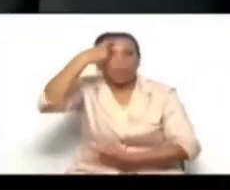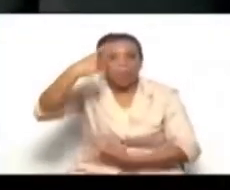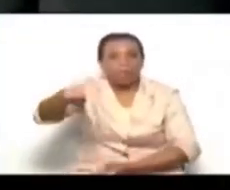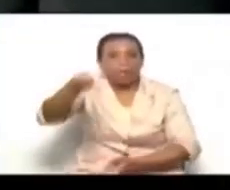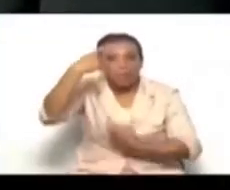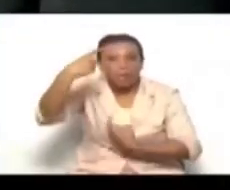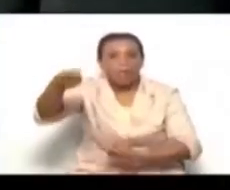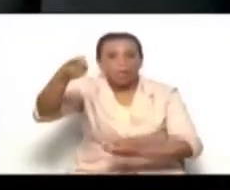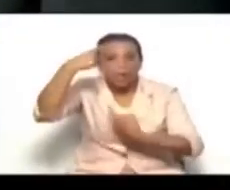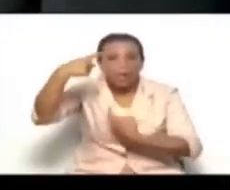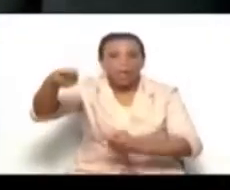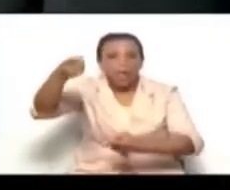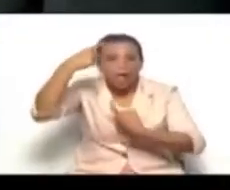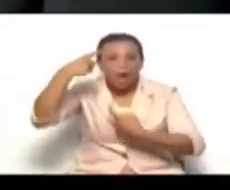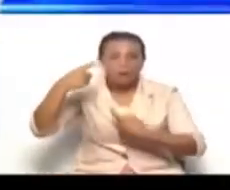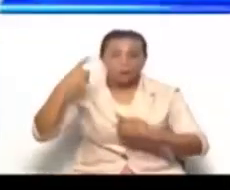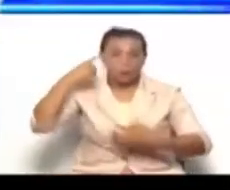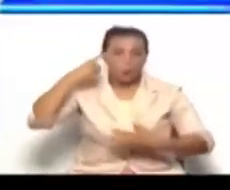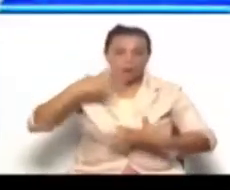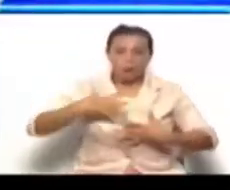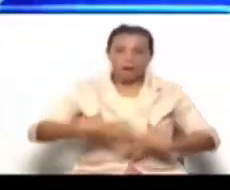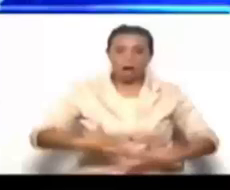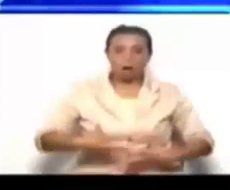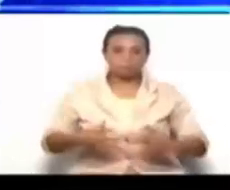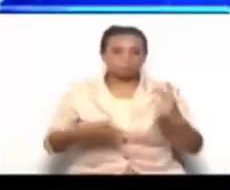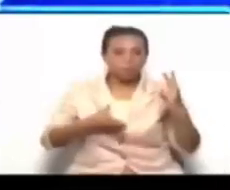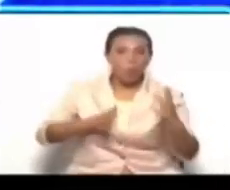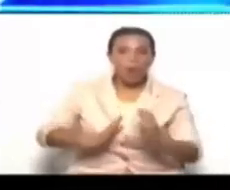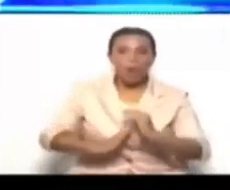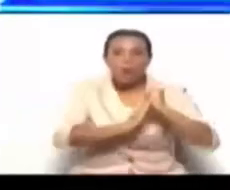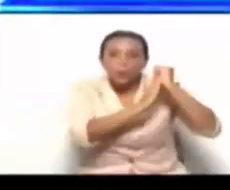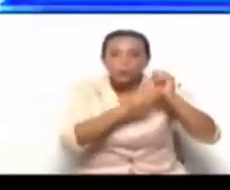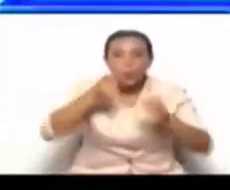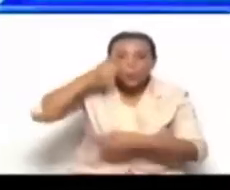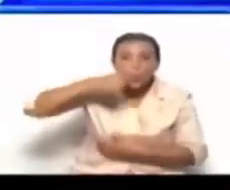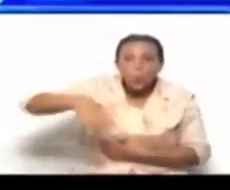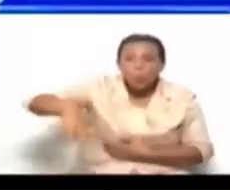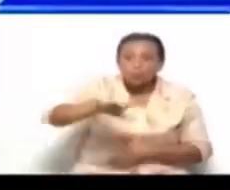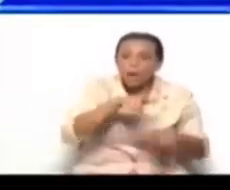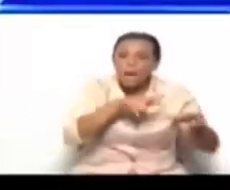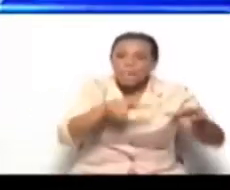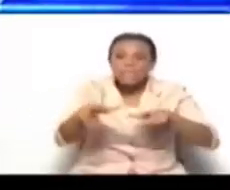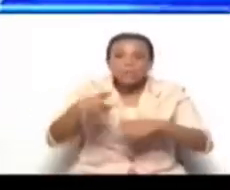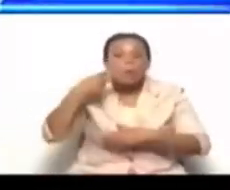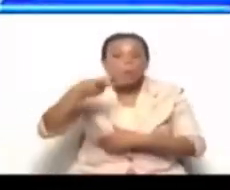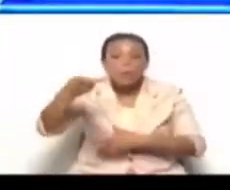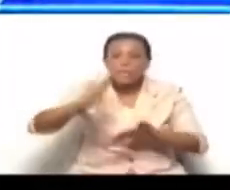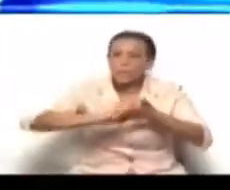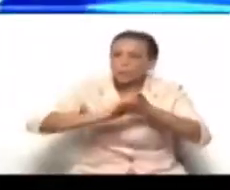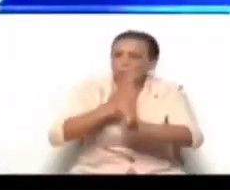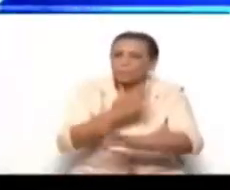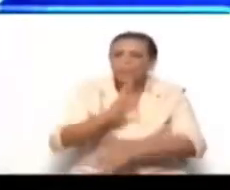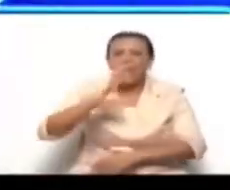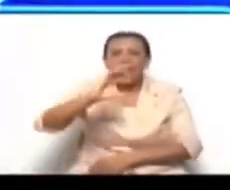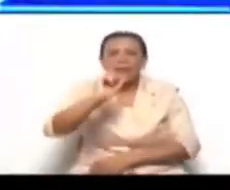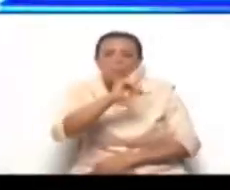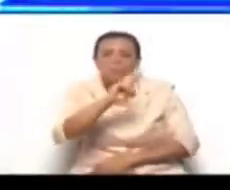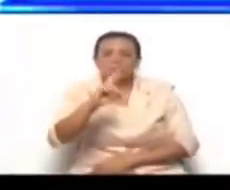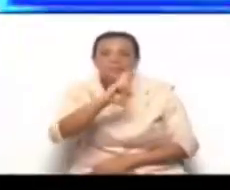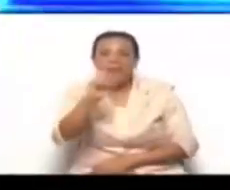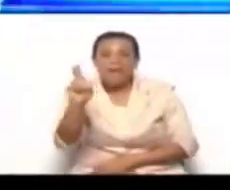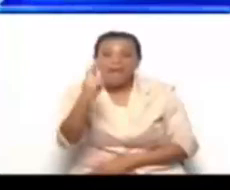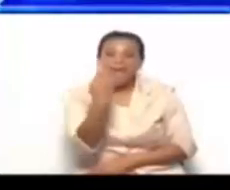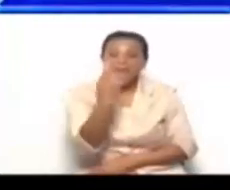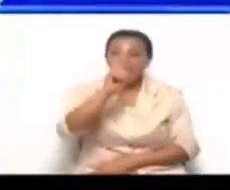su mampara era ser dirigente de un pequeño grupo ya extinto en la política venezolana llamada Causa R,